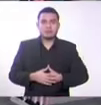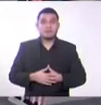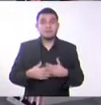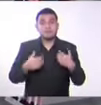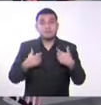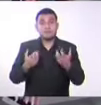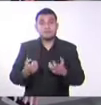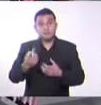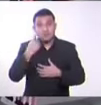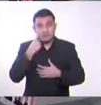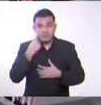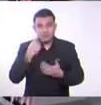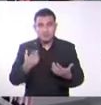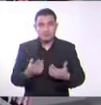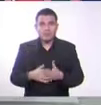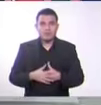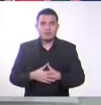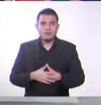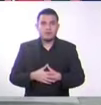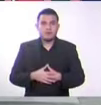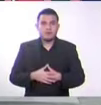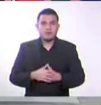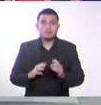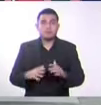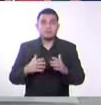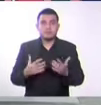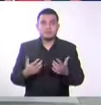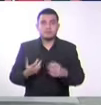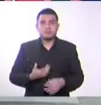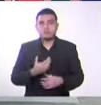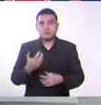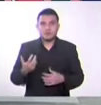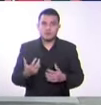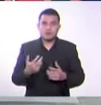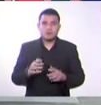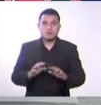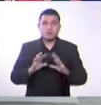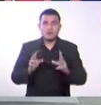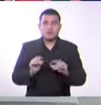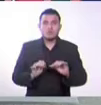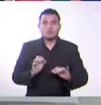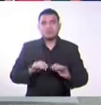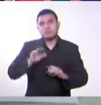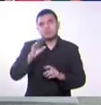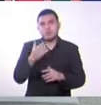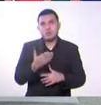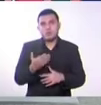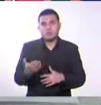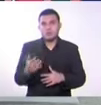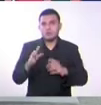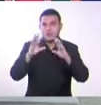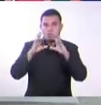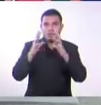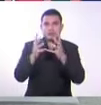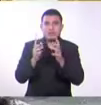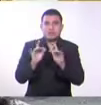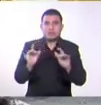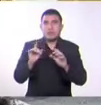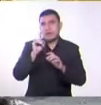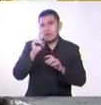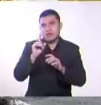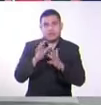mucho cuidado para subir cosas, porque va a quedar ahí en la red. Ah, o sea